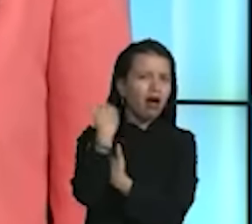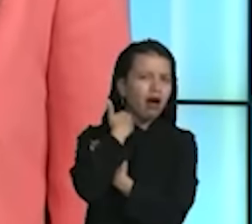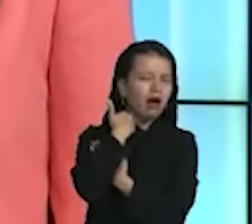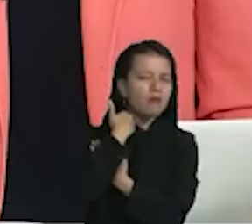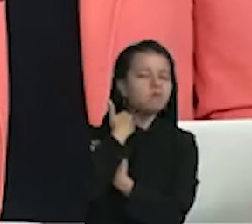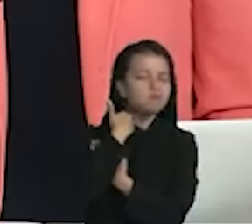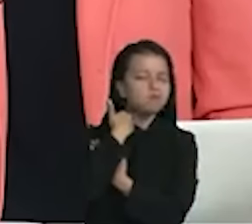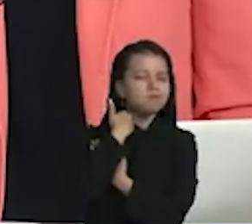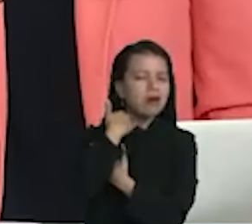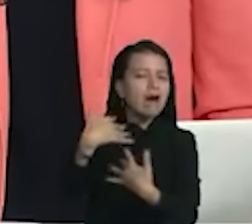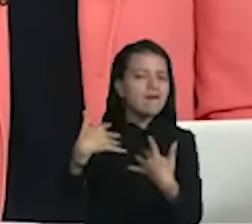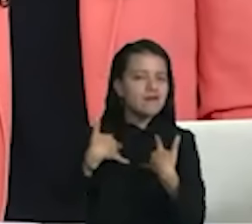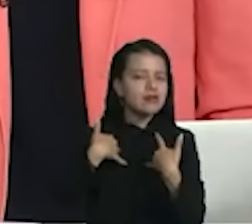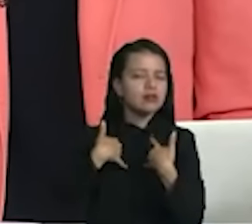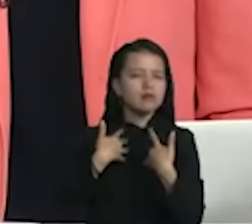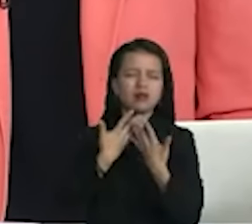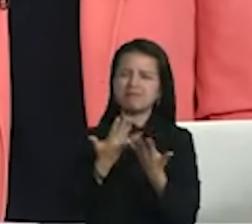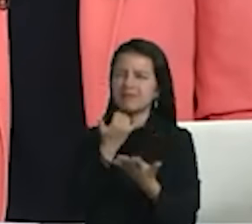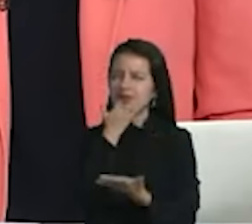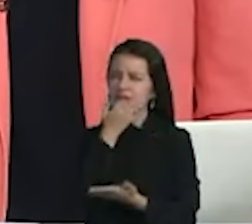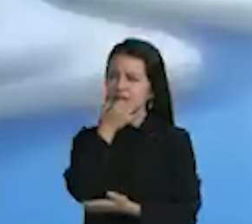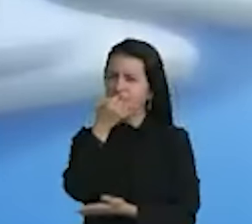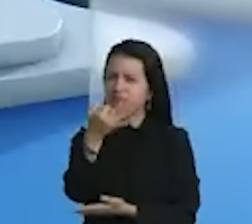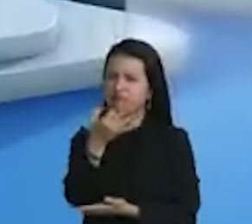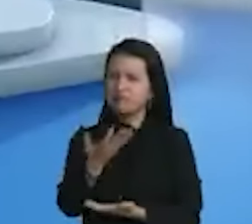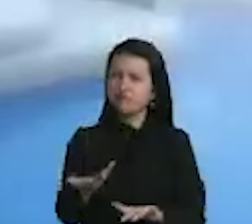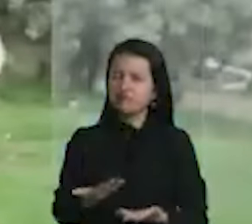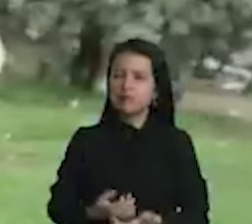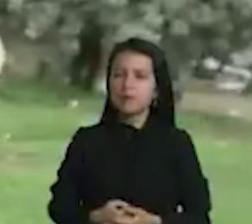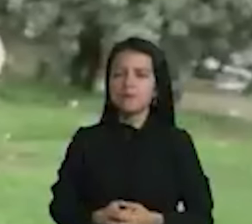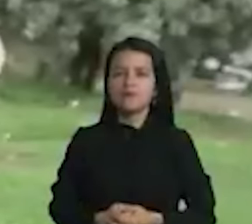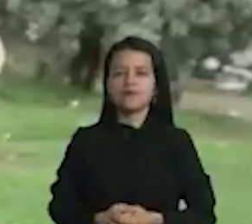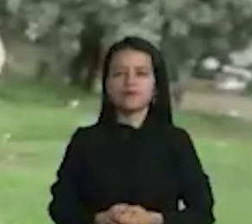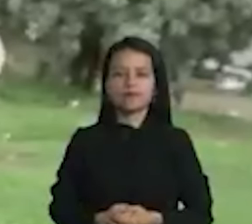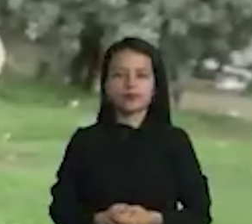víctima. Tatiana Rodríguez, ¿qué fue lo que pasó? Buenas tardes.